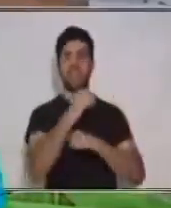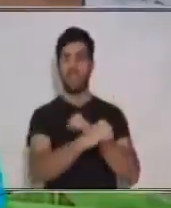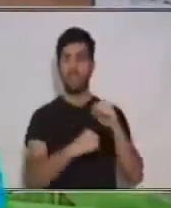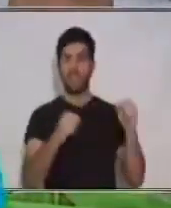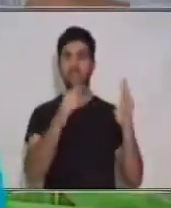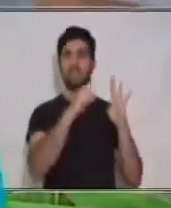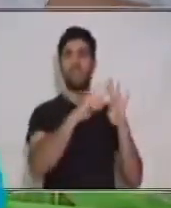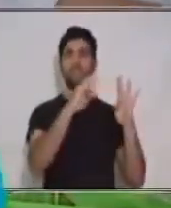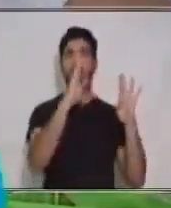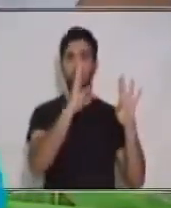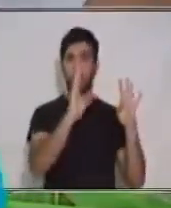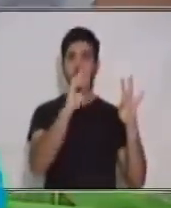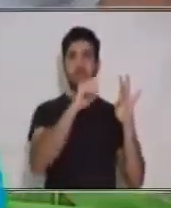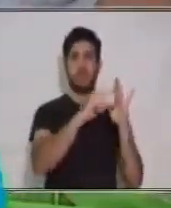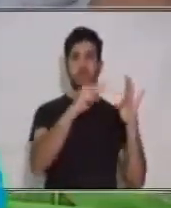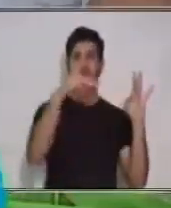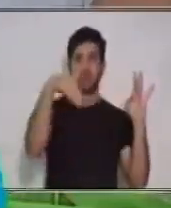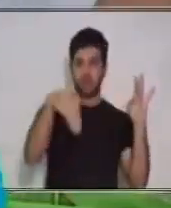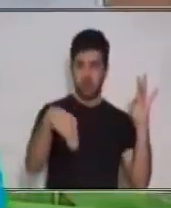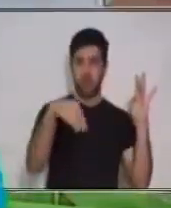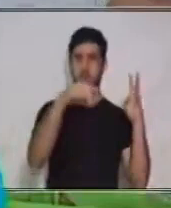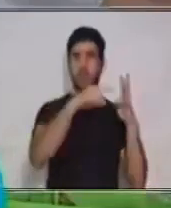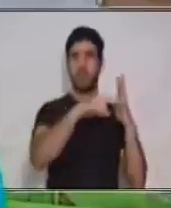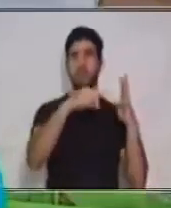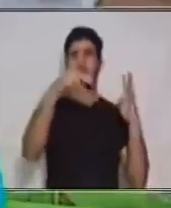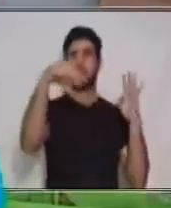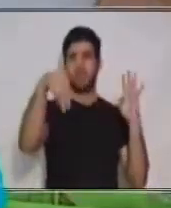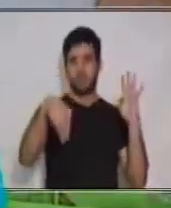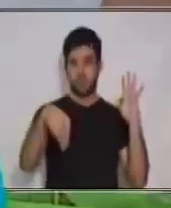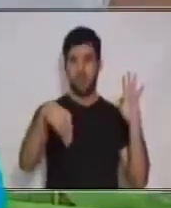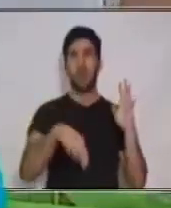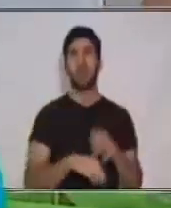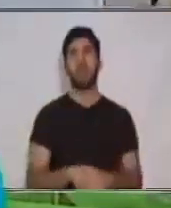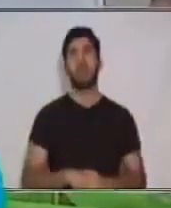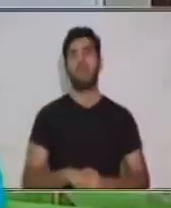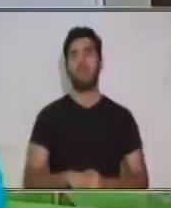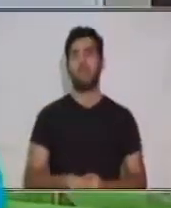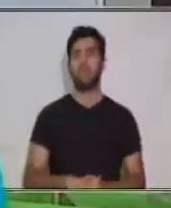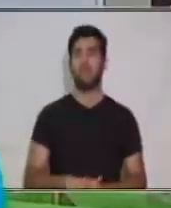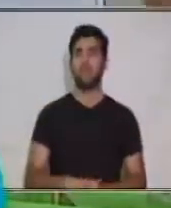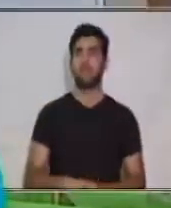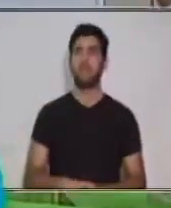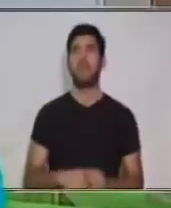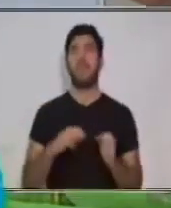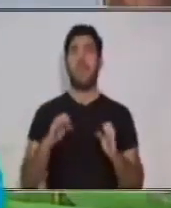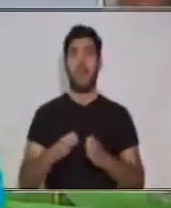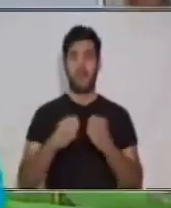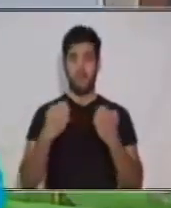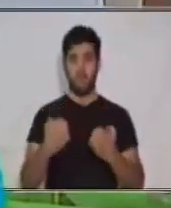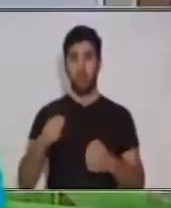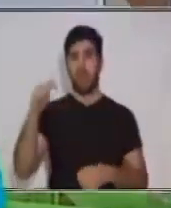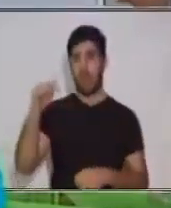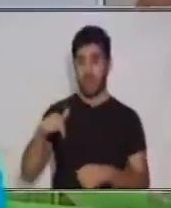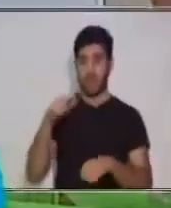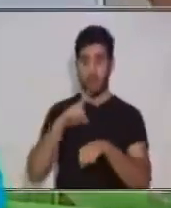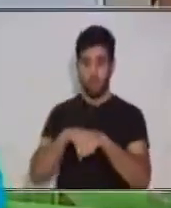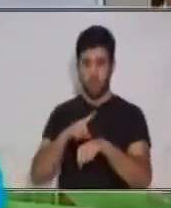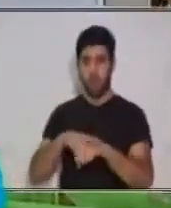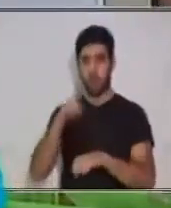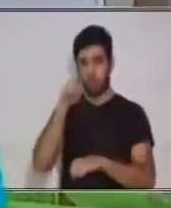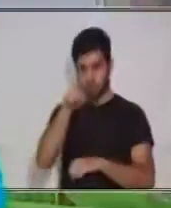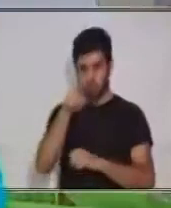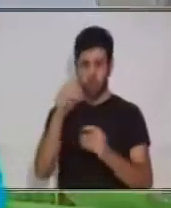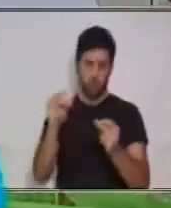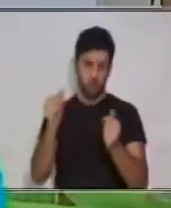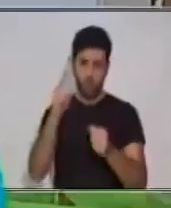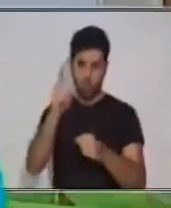respuesta B, respuesta M y respuesta N. Entonces, en este momento te voy a dar un